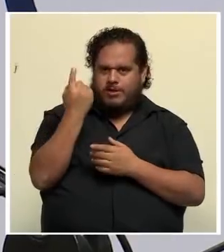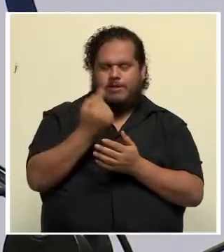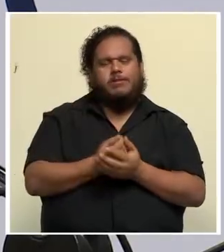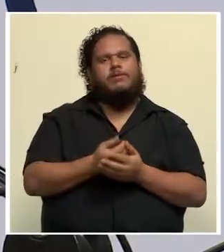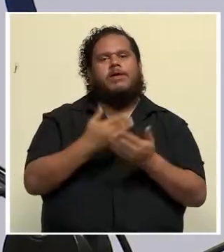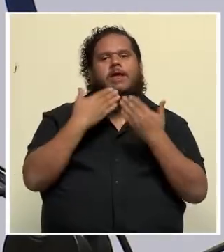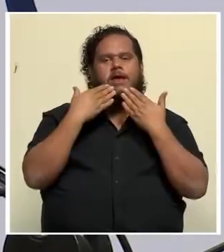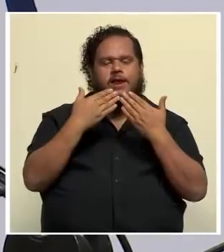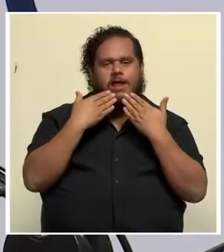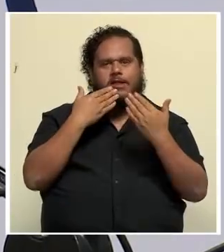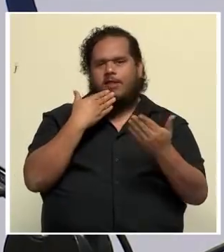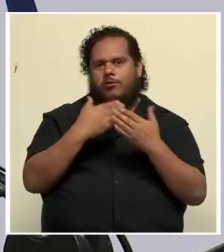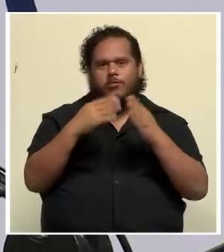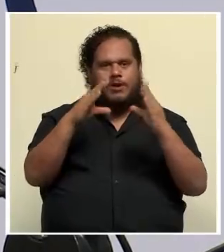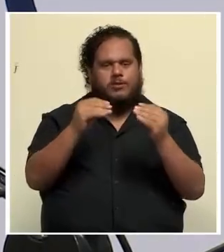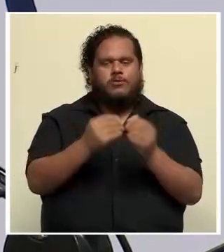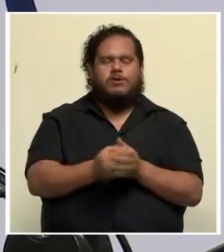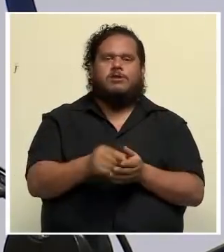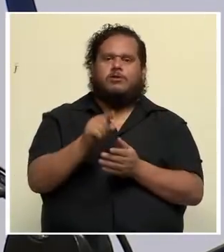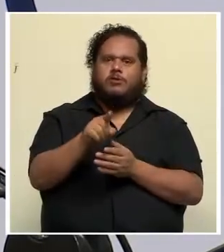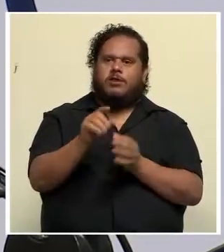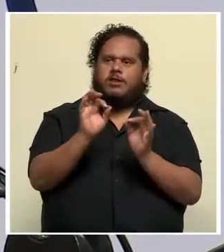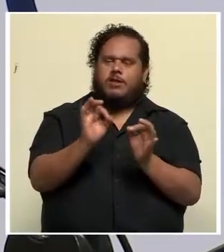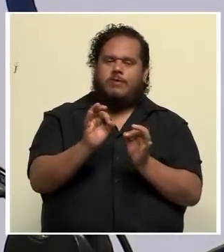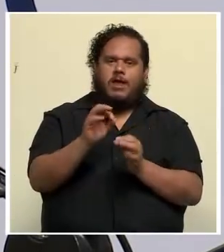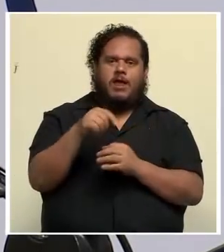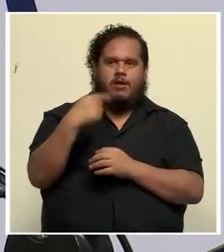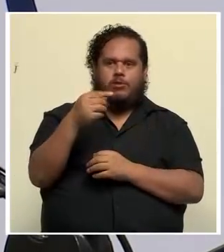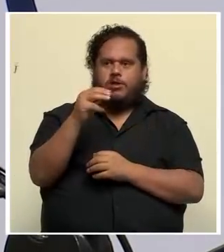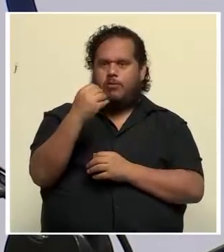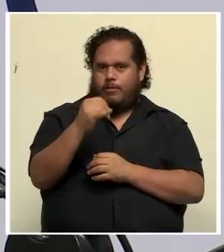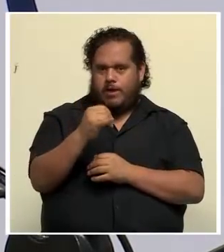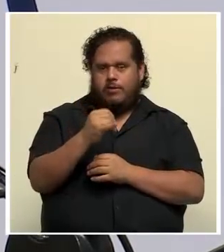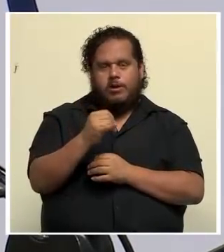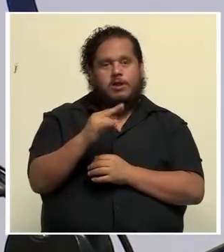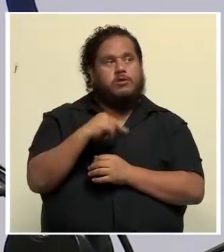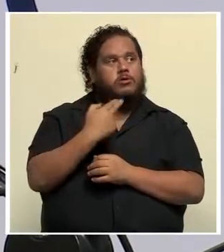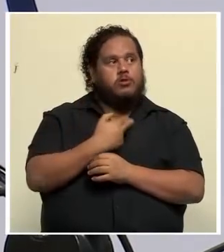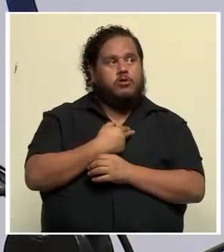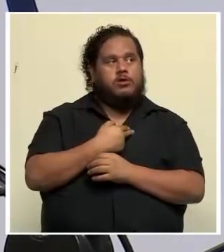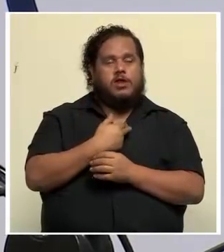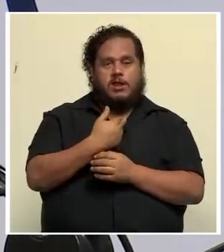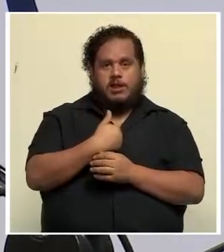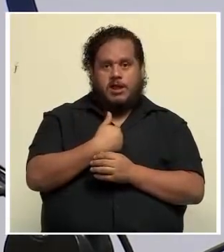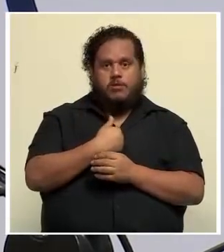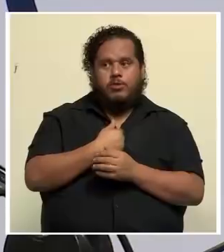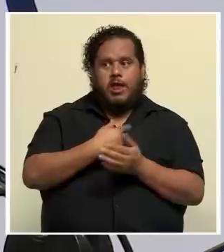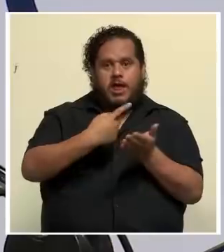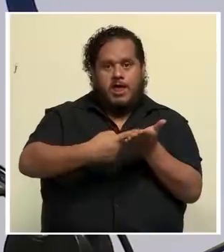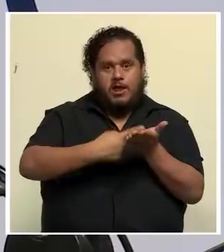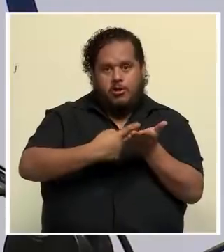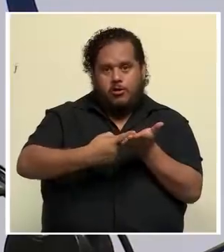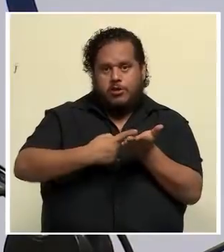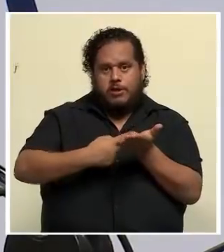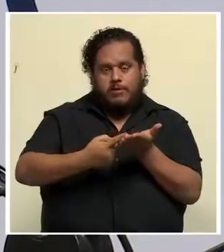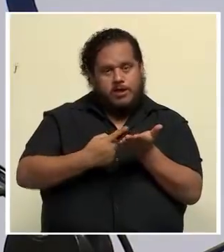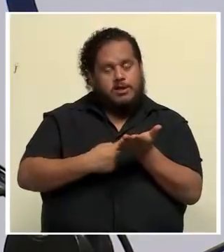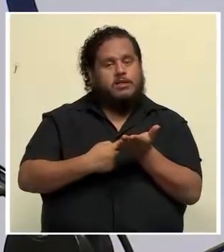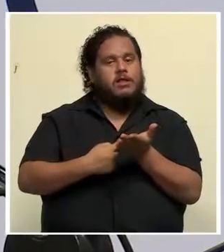muy buenas noches. Pásenla muy bien. El miércoles entrante estamos en periodo de debates, les